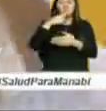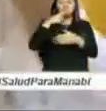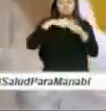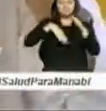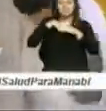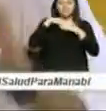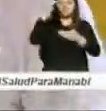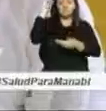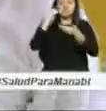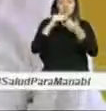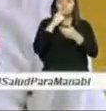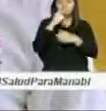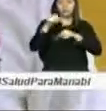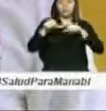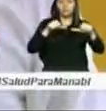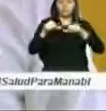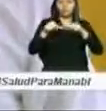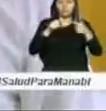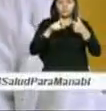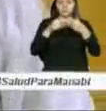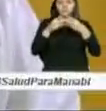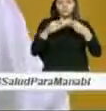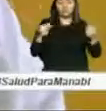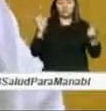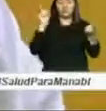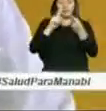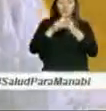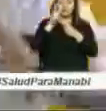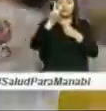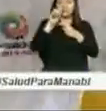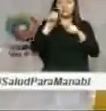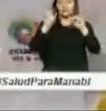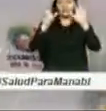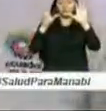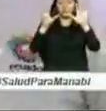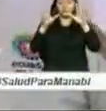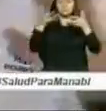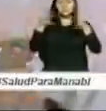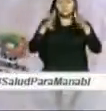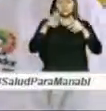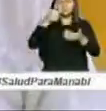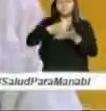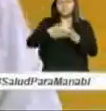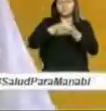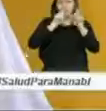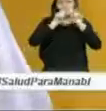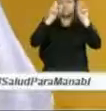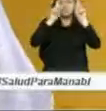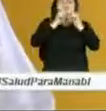mínimo ya es sujeto de auditoría, etcétera. Hasta el 2008, prácticamente los mismos empresarios establecían el